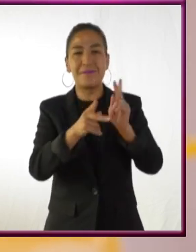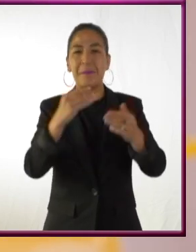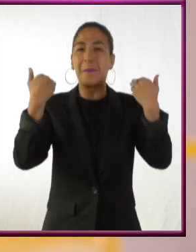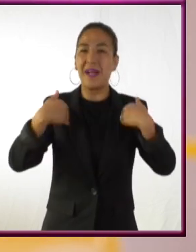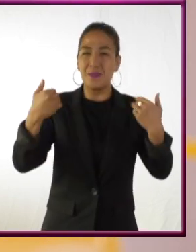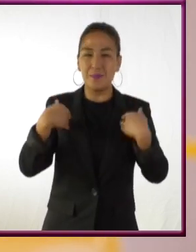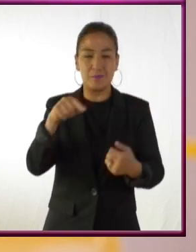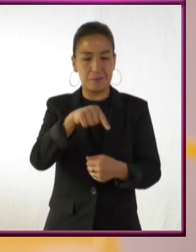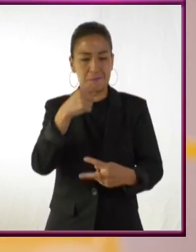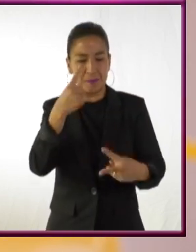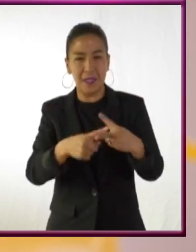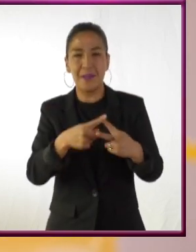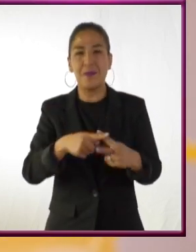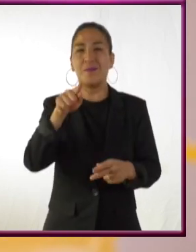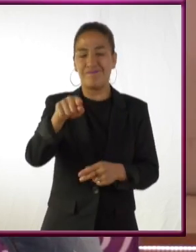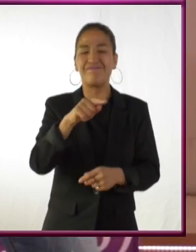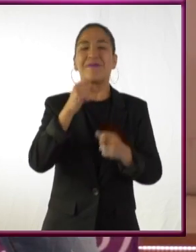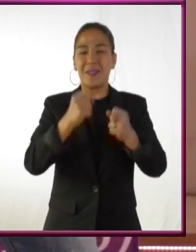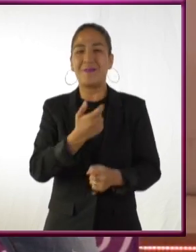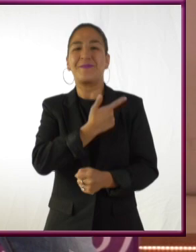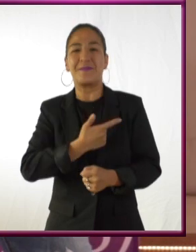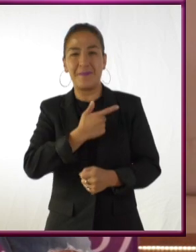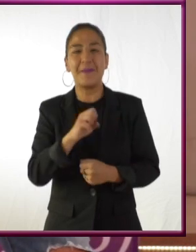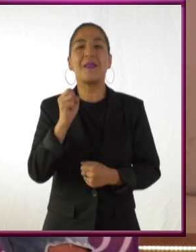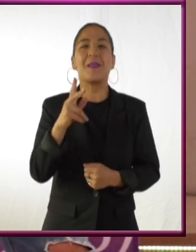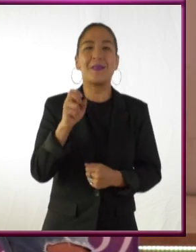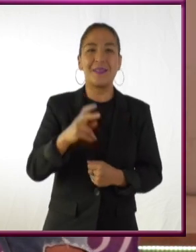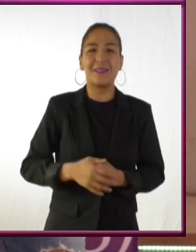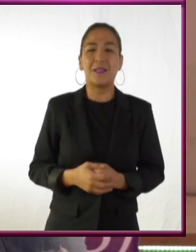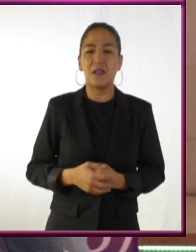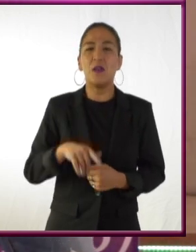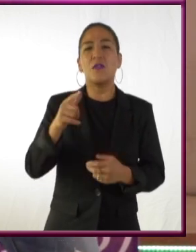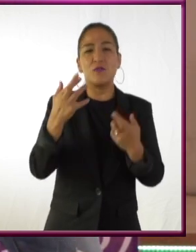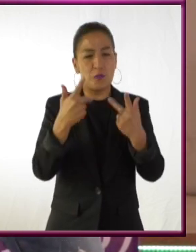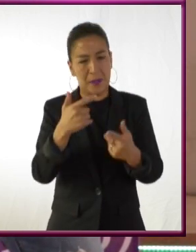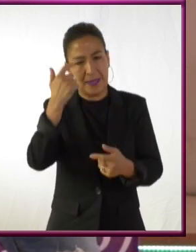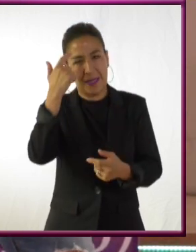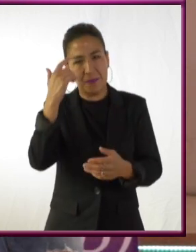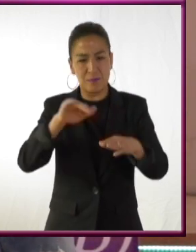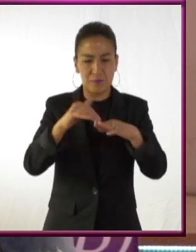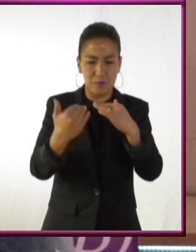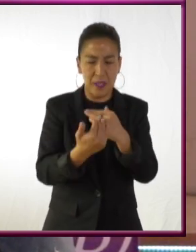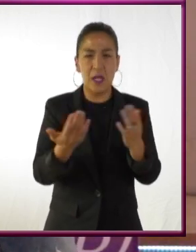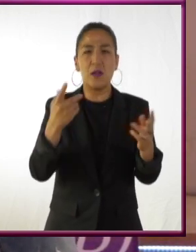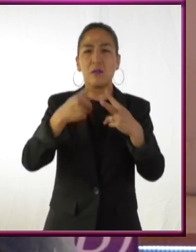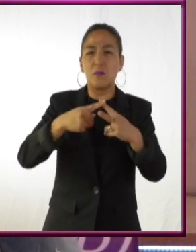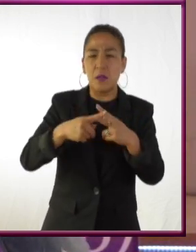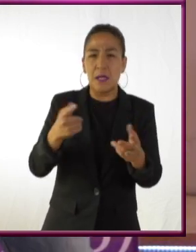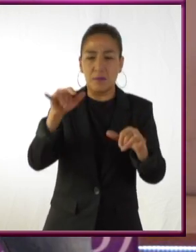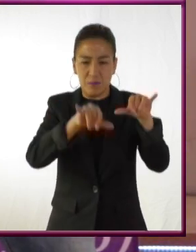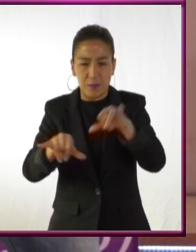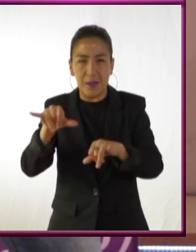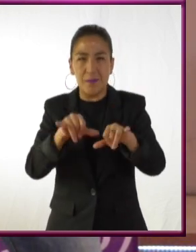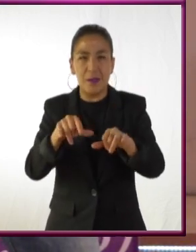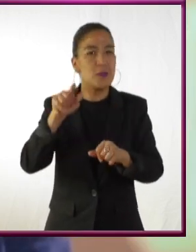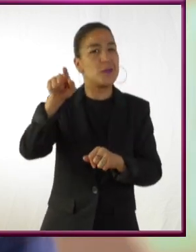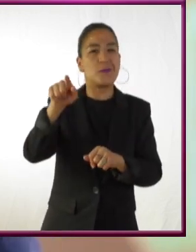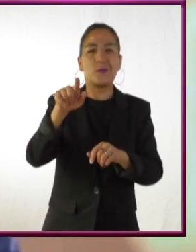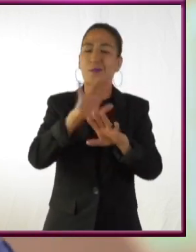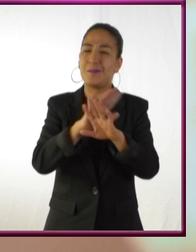vengo a hablarte de un paseo y de un reto matemático que te va a gustar. Ok. Un rompecabezas, una adivinanza, un cálculo mental, un